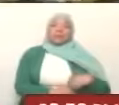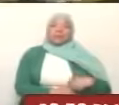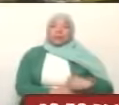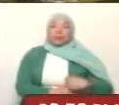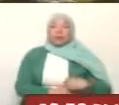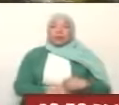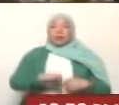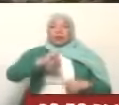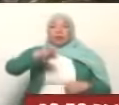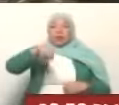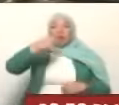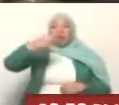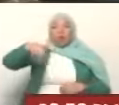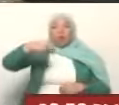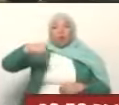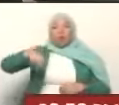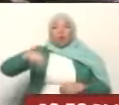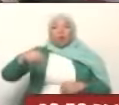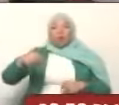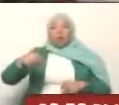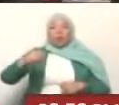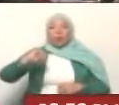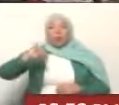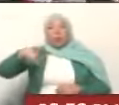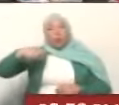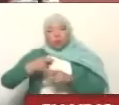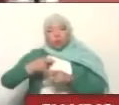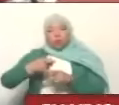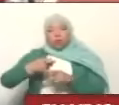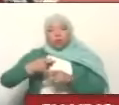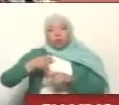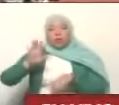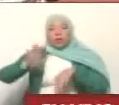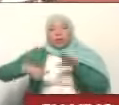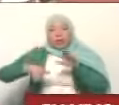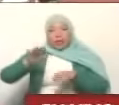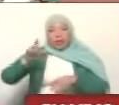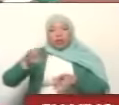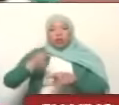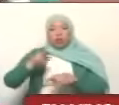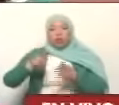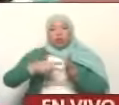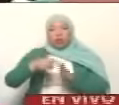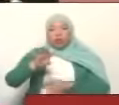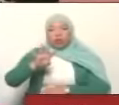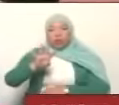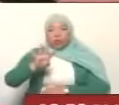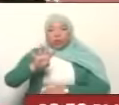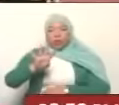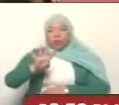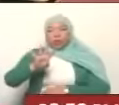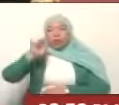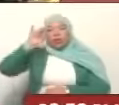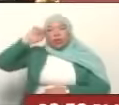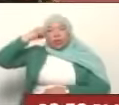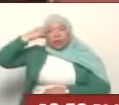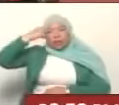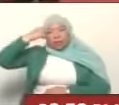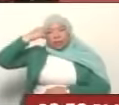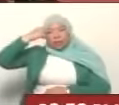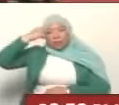en junio. Yo me mudé junio, 15 de agosto de 2004, y recorrí, no